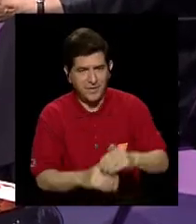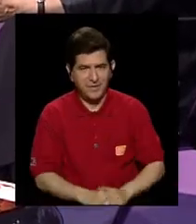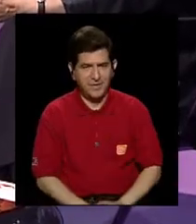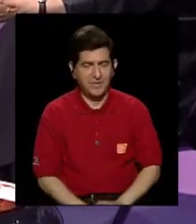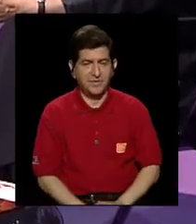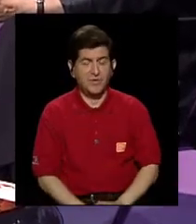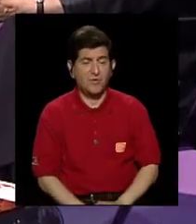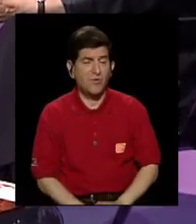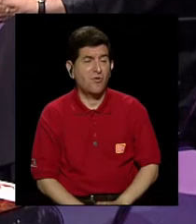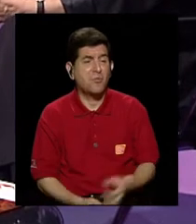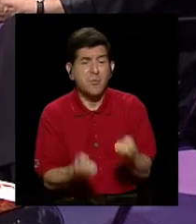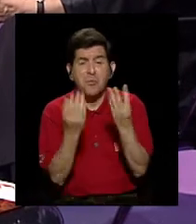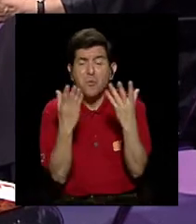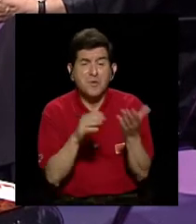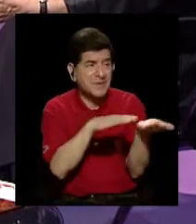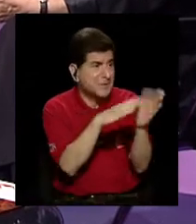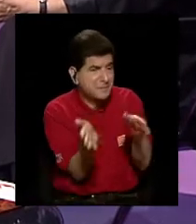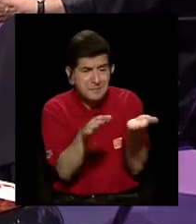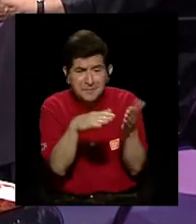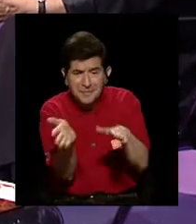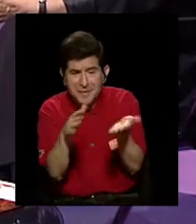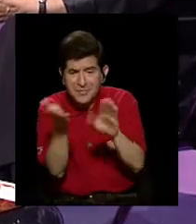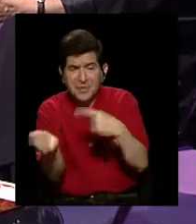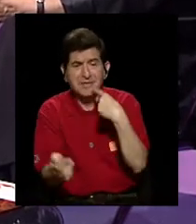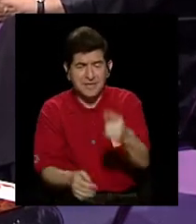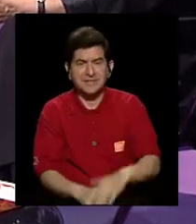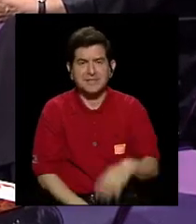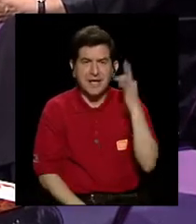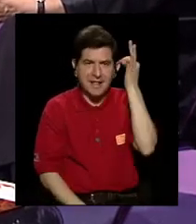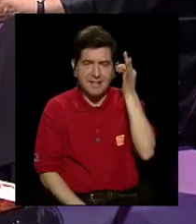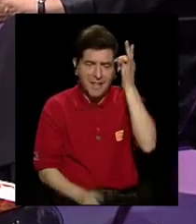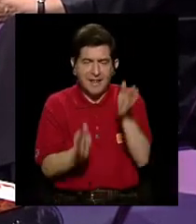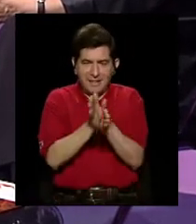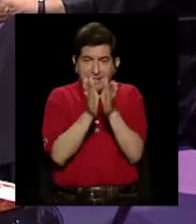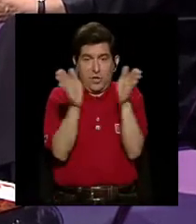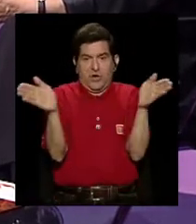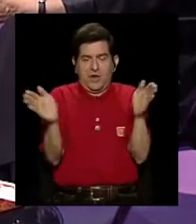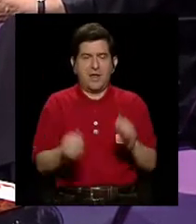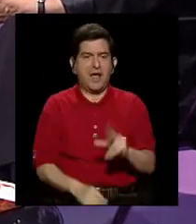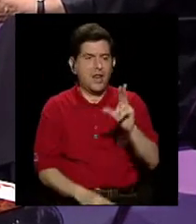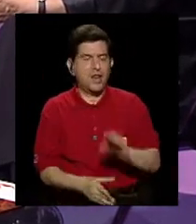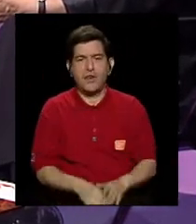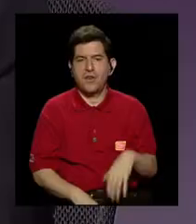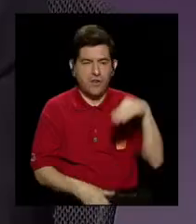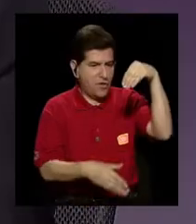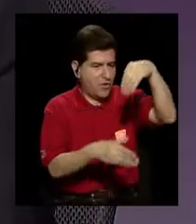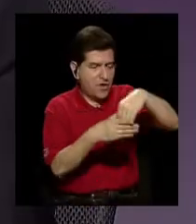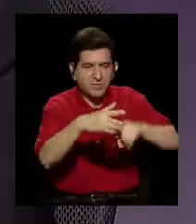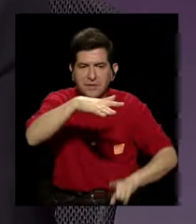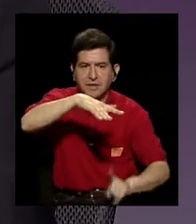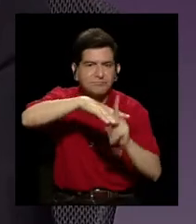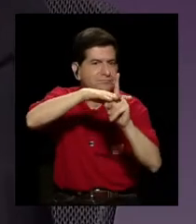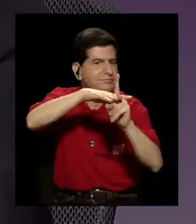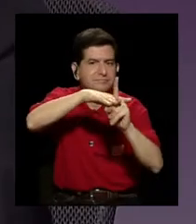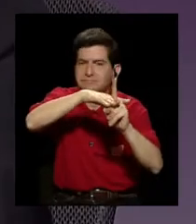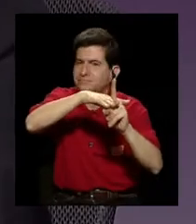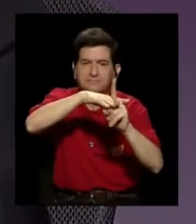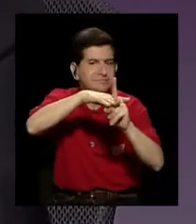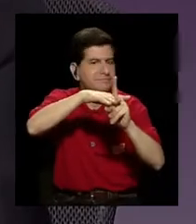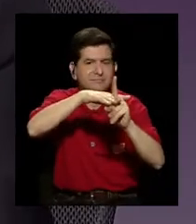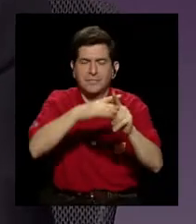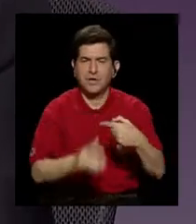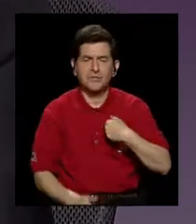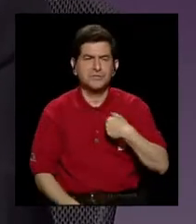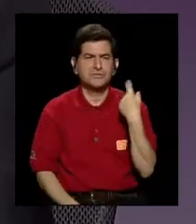muchas muertes, de esas que yo les decía de la teoría general, que no estaban ahí visibilizadas, entonces yo siempre hago